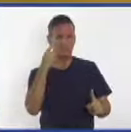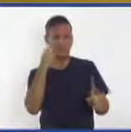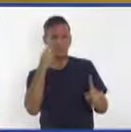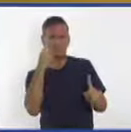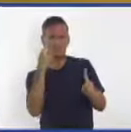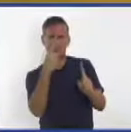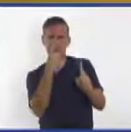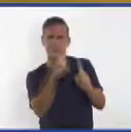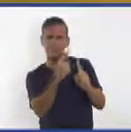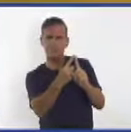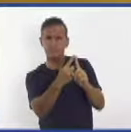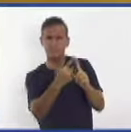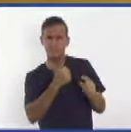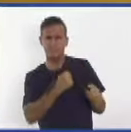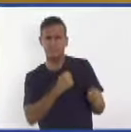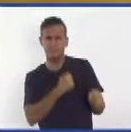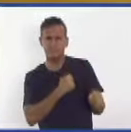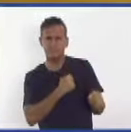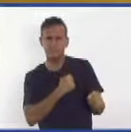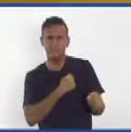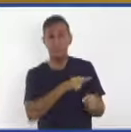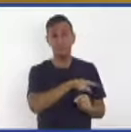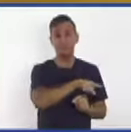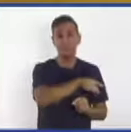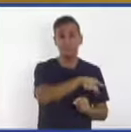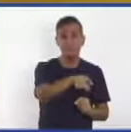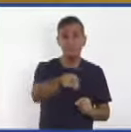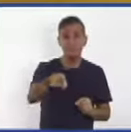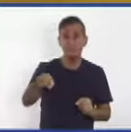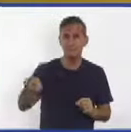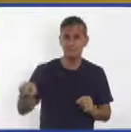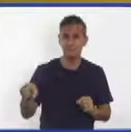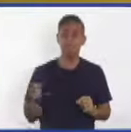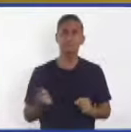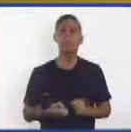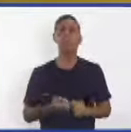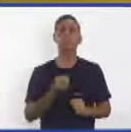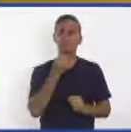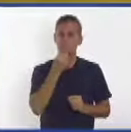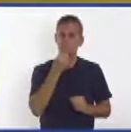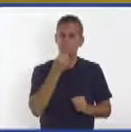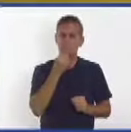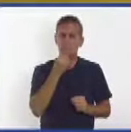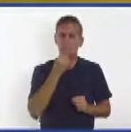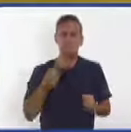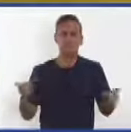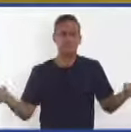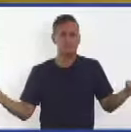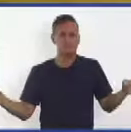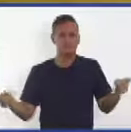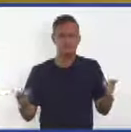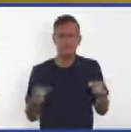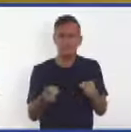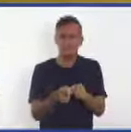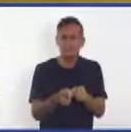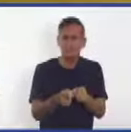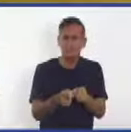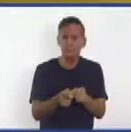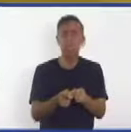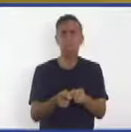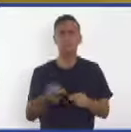objetivo perseguimos bueno pues el de que ustedes sean capaces de consolidar los